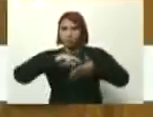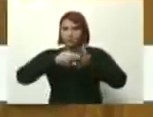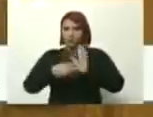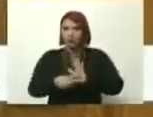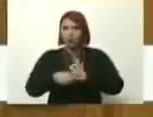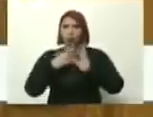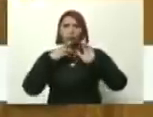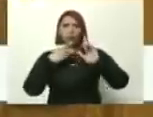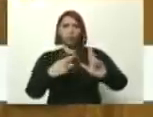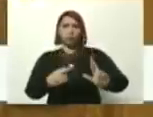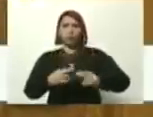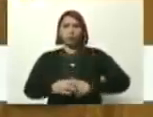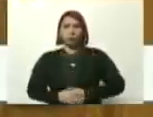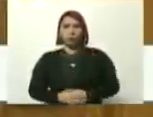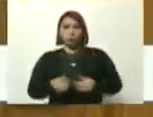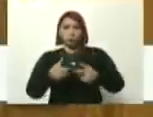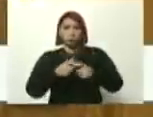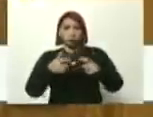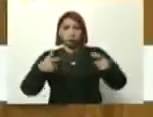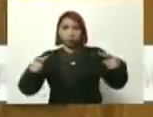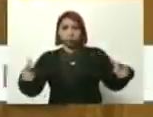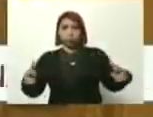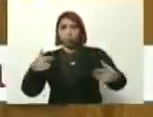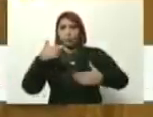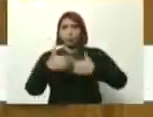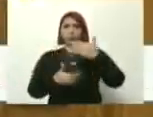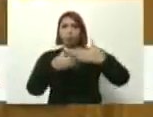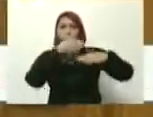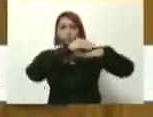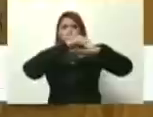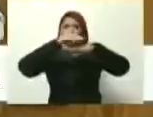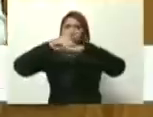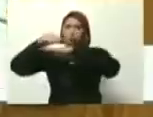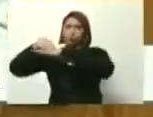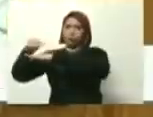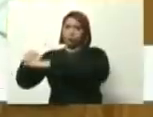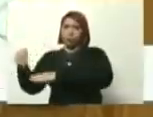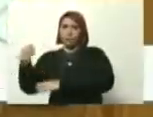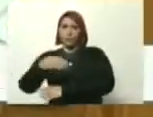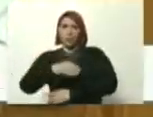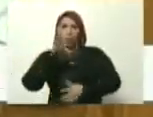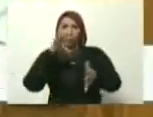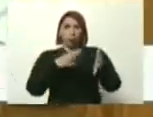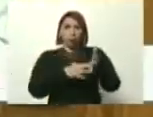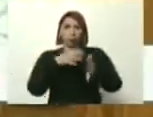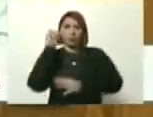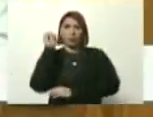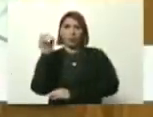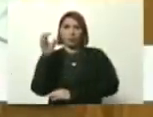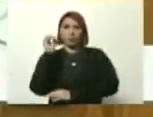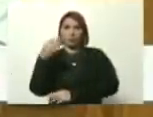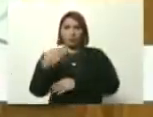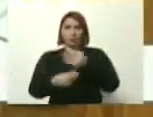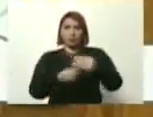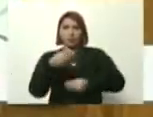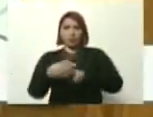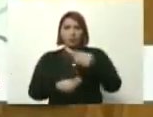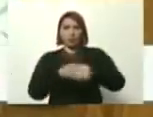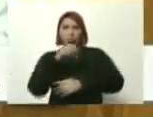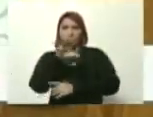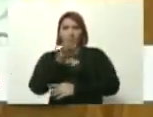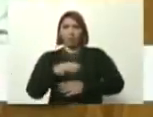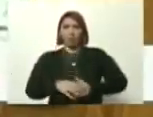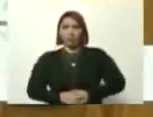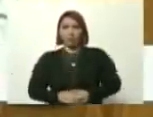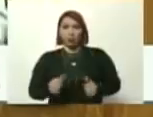resultado de un amplio proceso de consulta. Más de 4.000 asambleas se realizaron en el país,